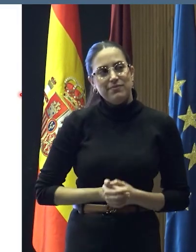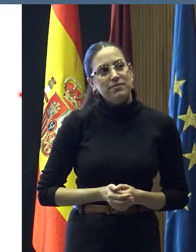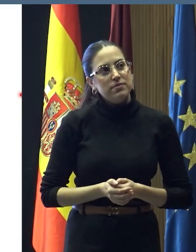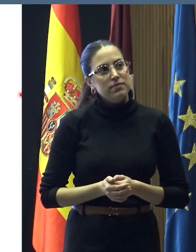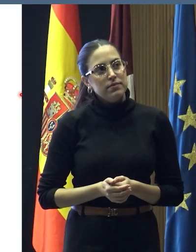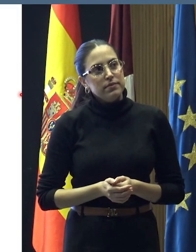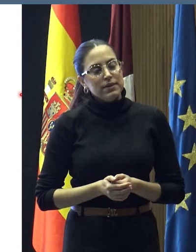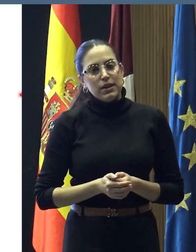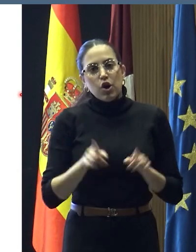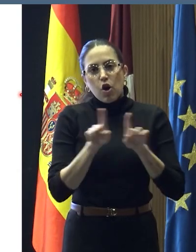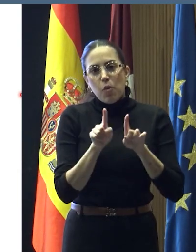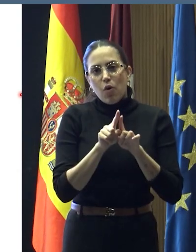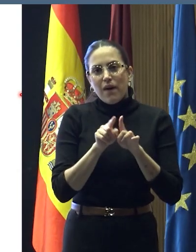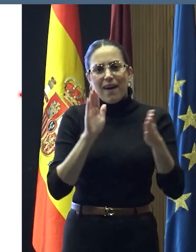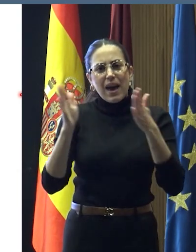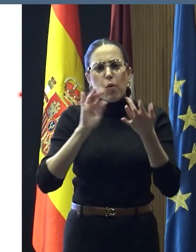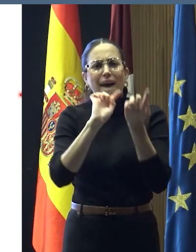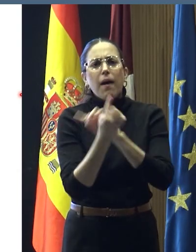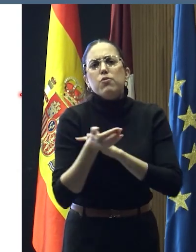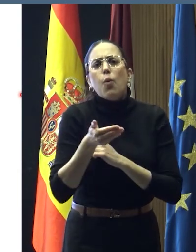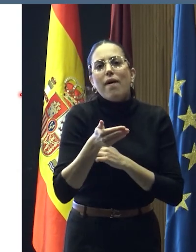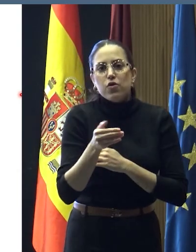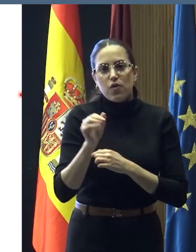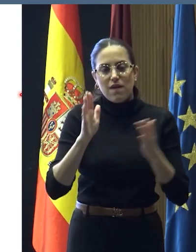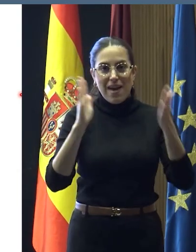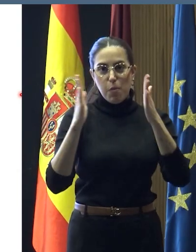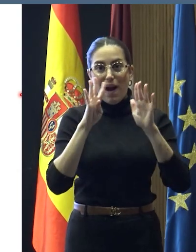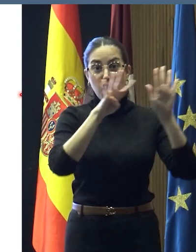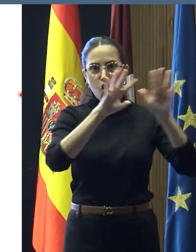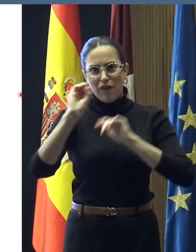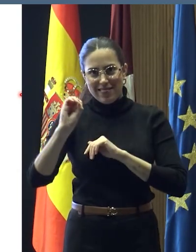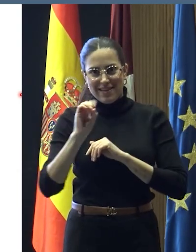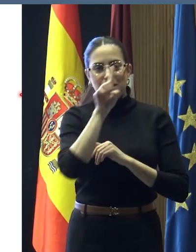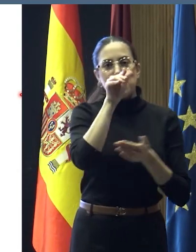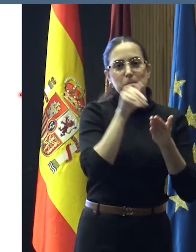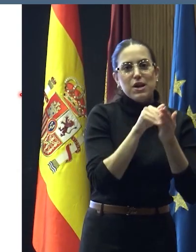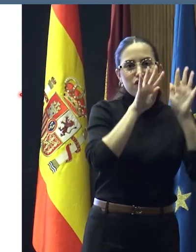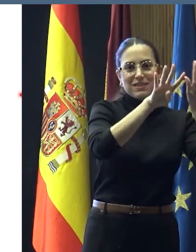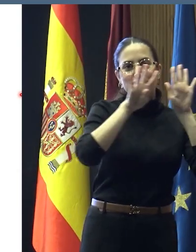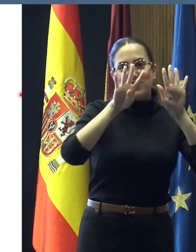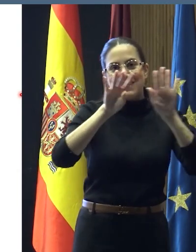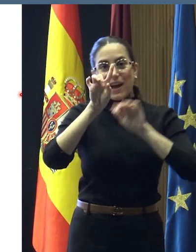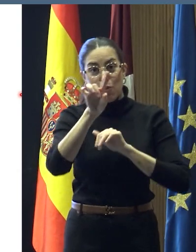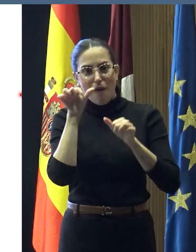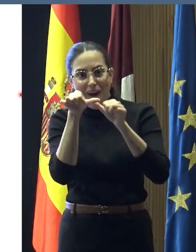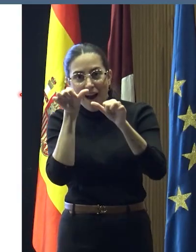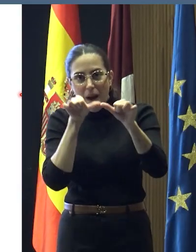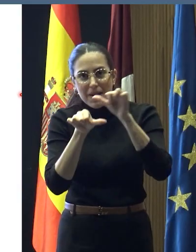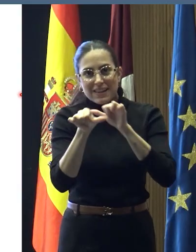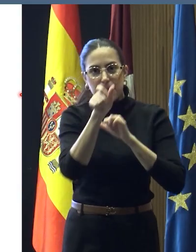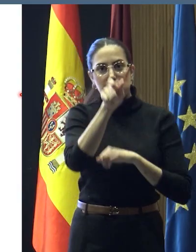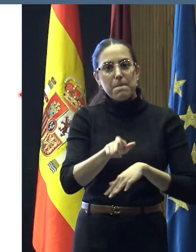El punto de inflexión llega en los años 90, donde en 1991 la